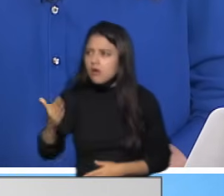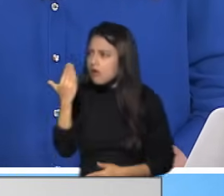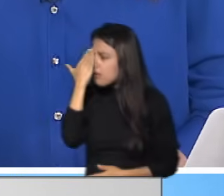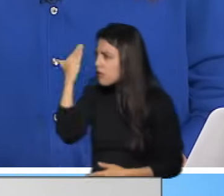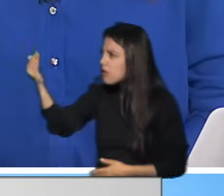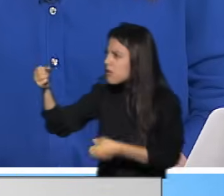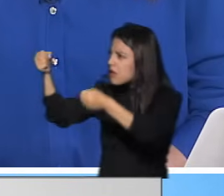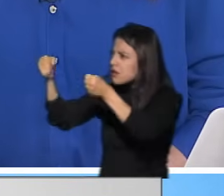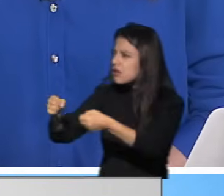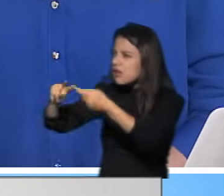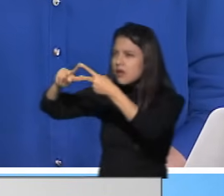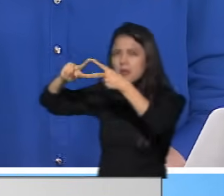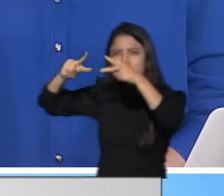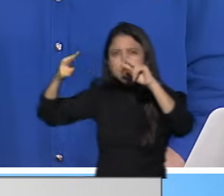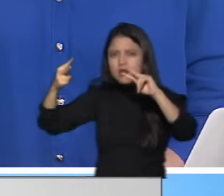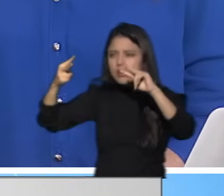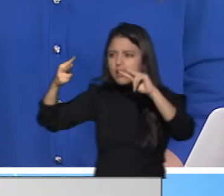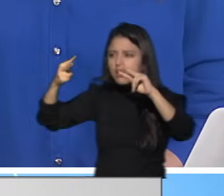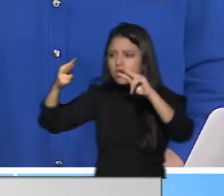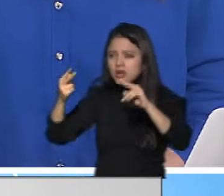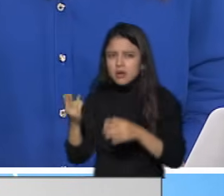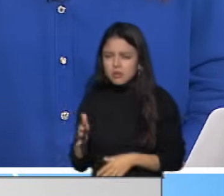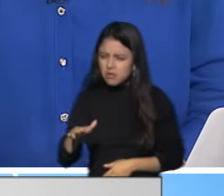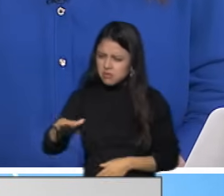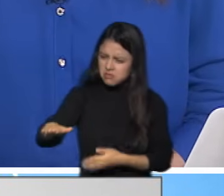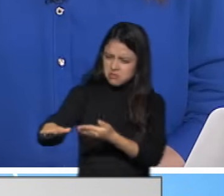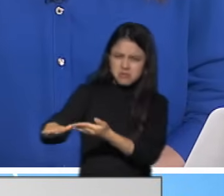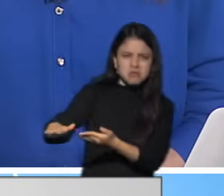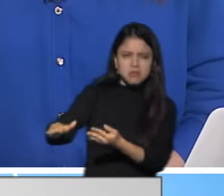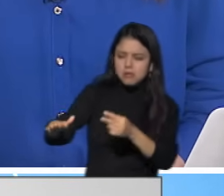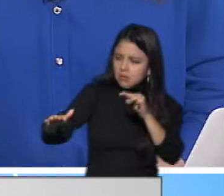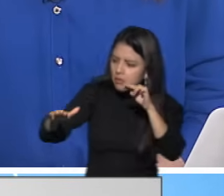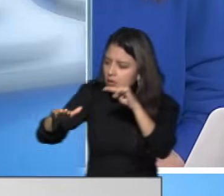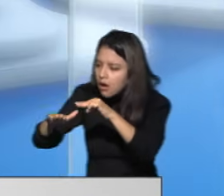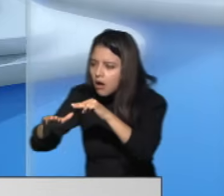violencia. Hernán Muñoz, ¿qué se sabe de este misterioso caso? Buenas tardes.